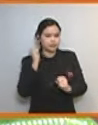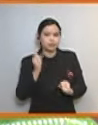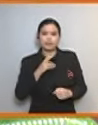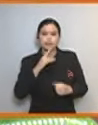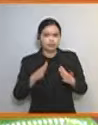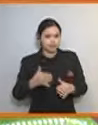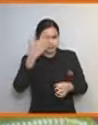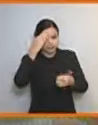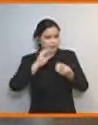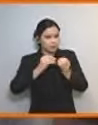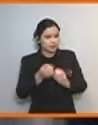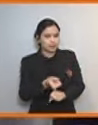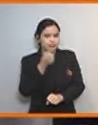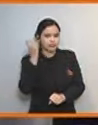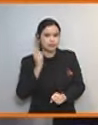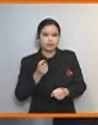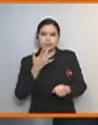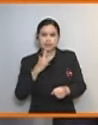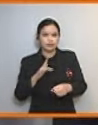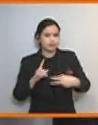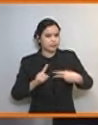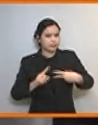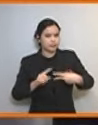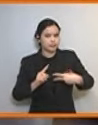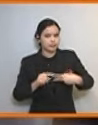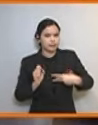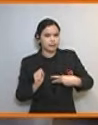Primer número ganador con su primer dígito, suerte.